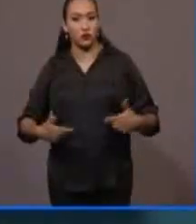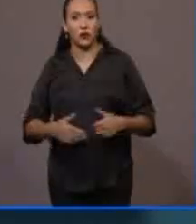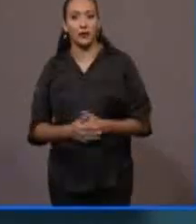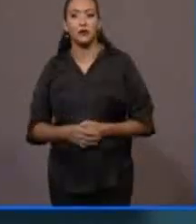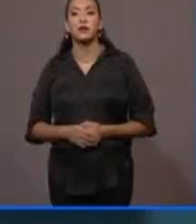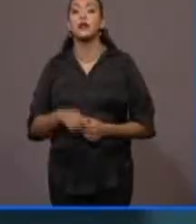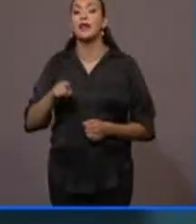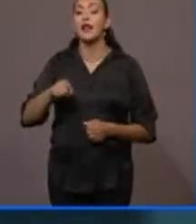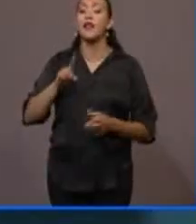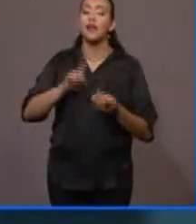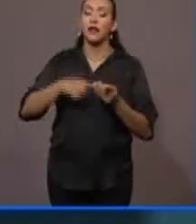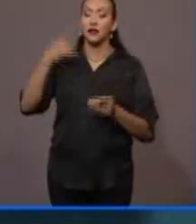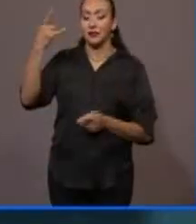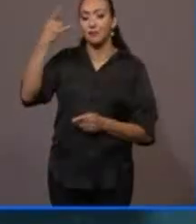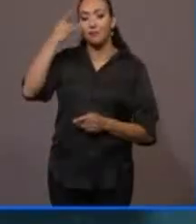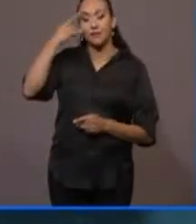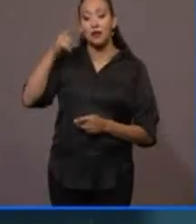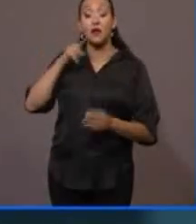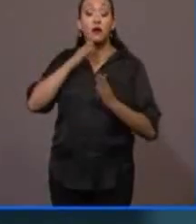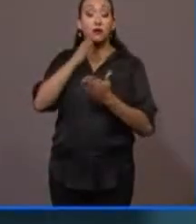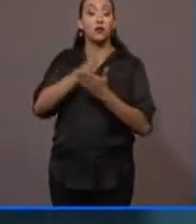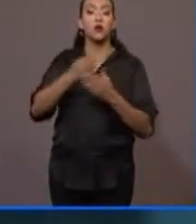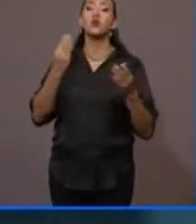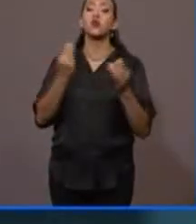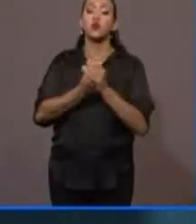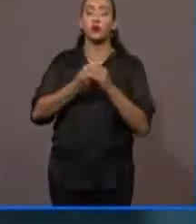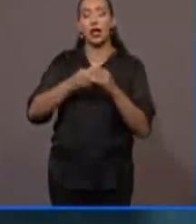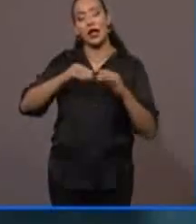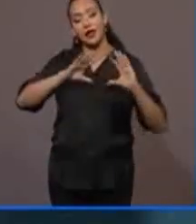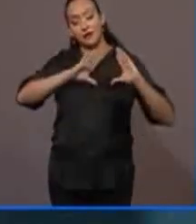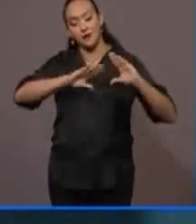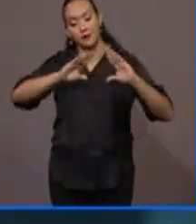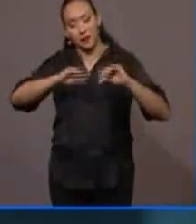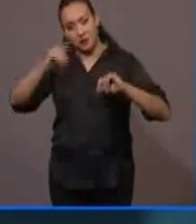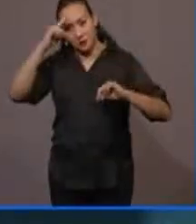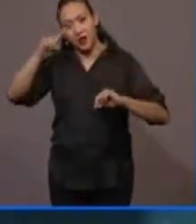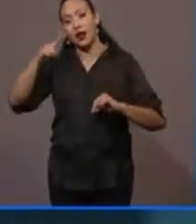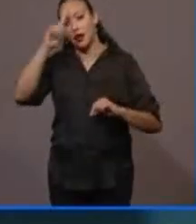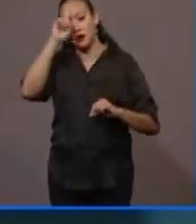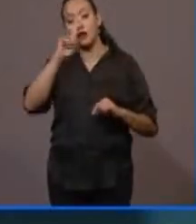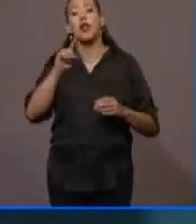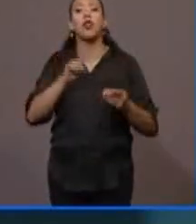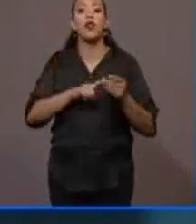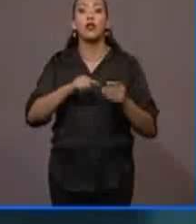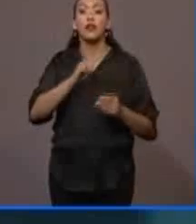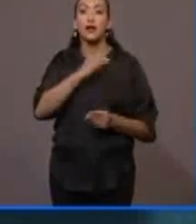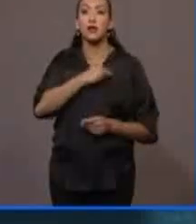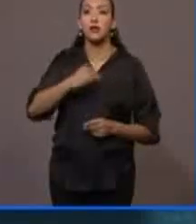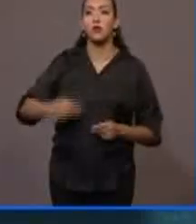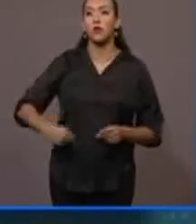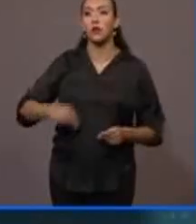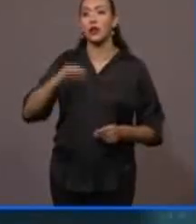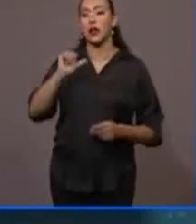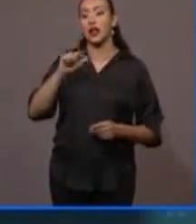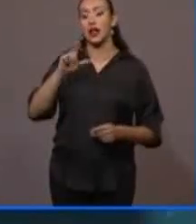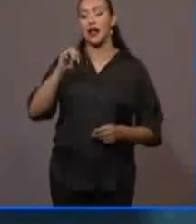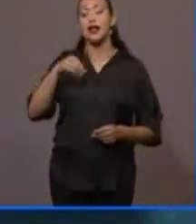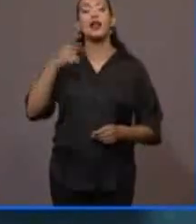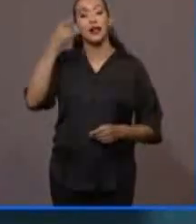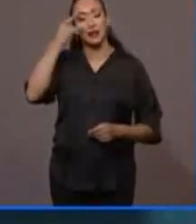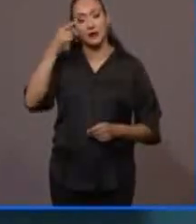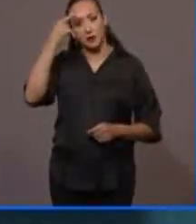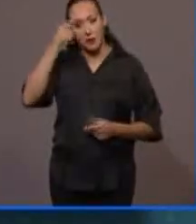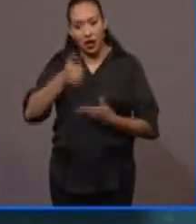Poder Judicial de Campeche participaron en las jornadas de paz en el municipio de Calakmul para acercar los servicios de mediación